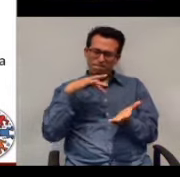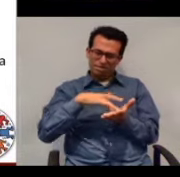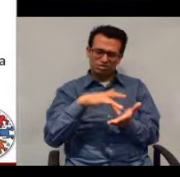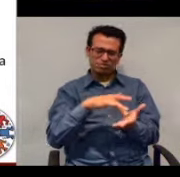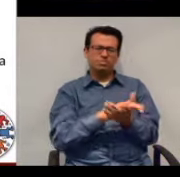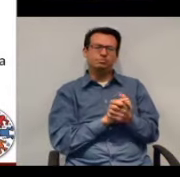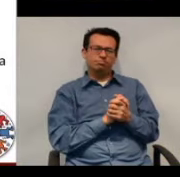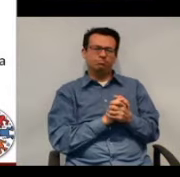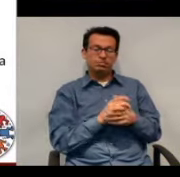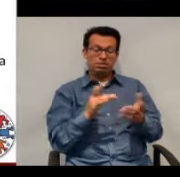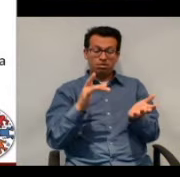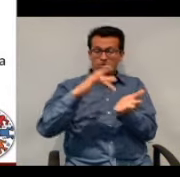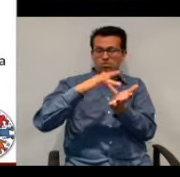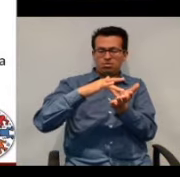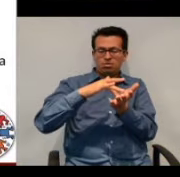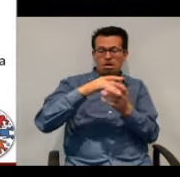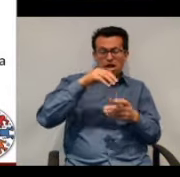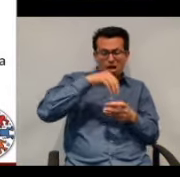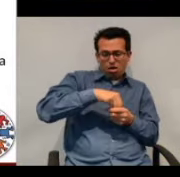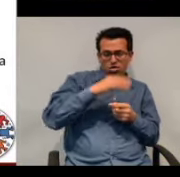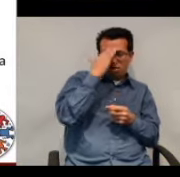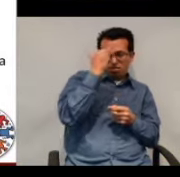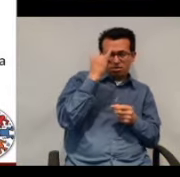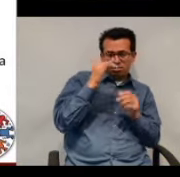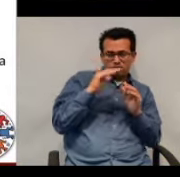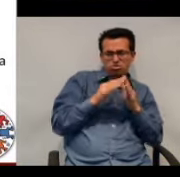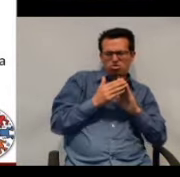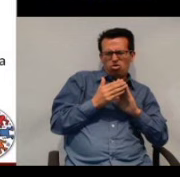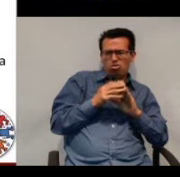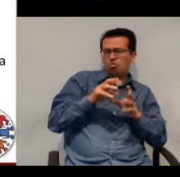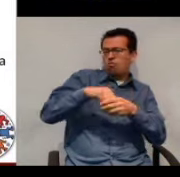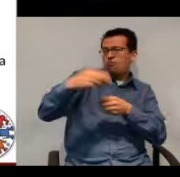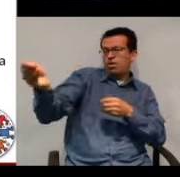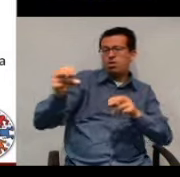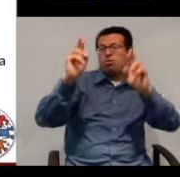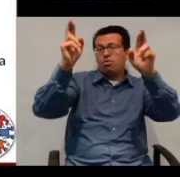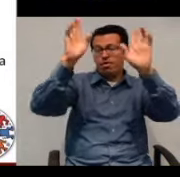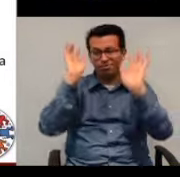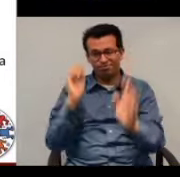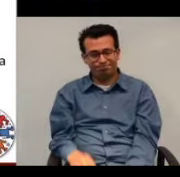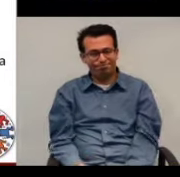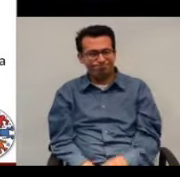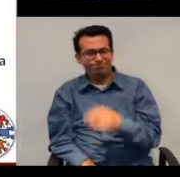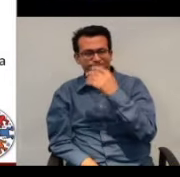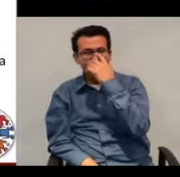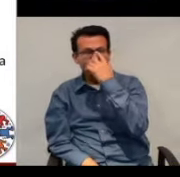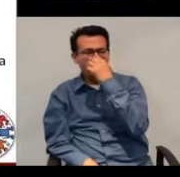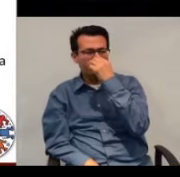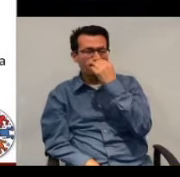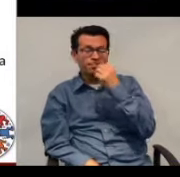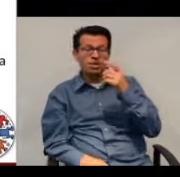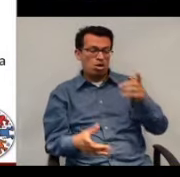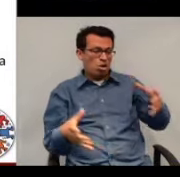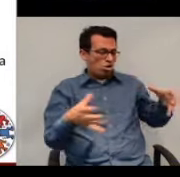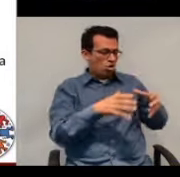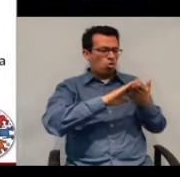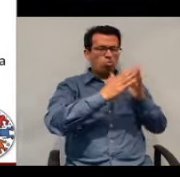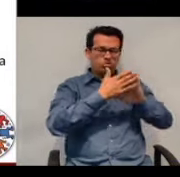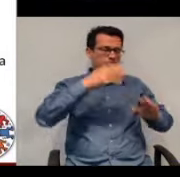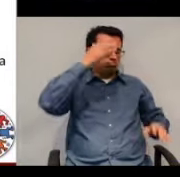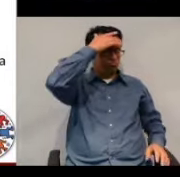ojalá fuera de la comunidad académica. Ya estaría bien que estuviera dentro de la comunidad, pero si puede trascender esa